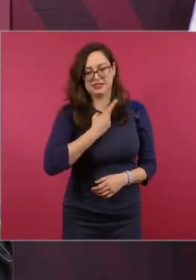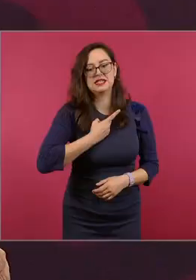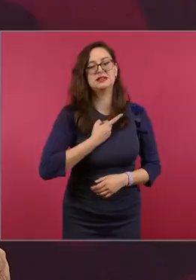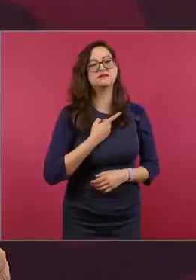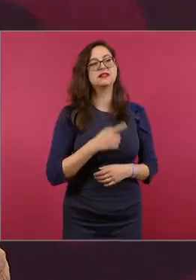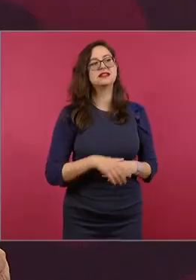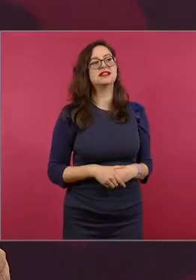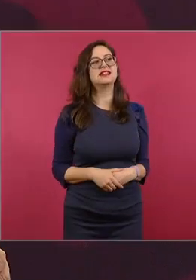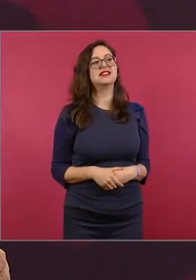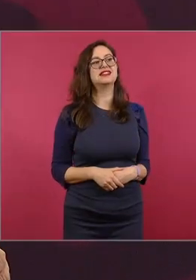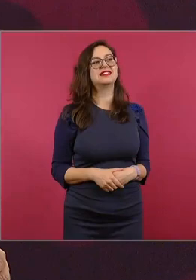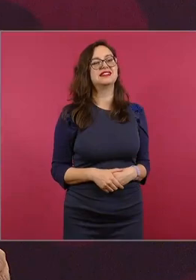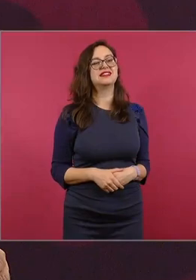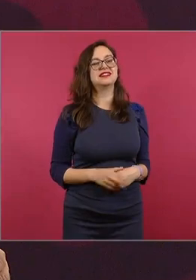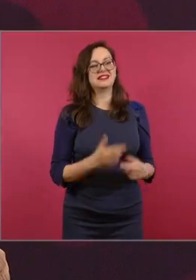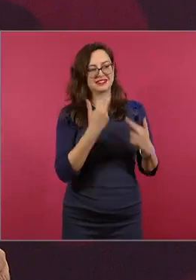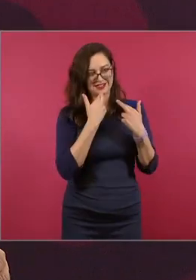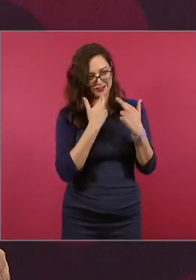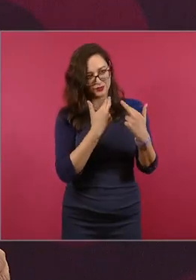contéstanos.